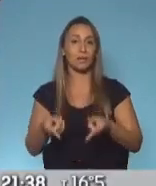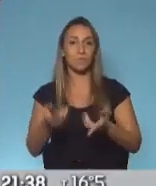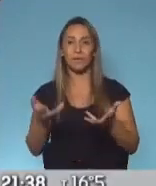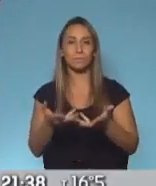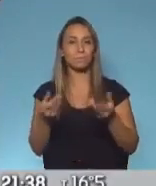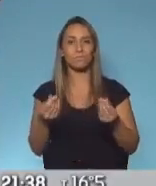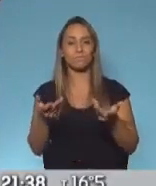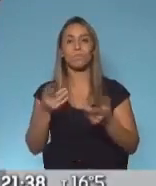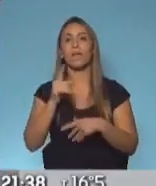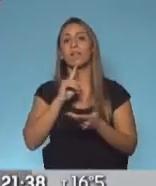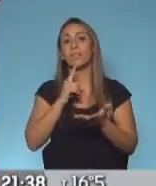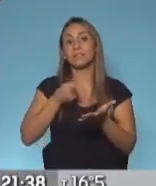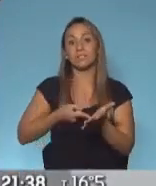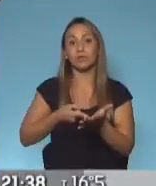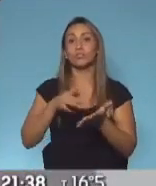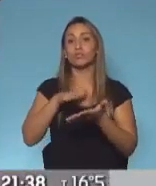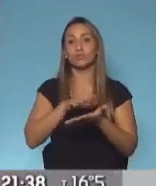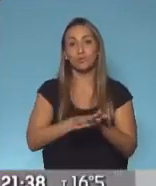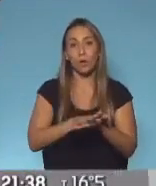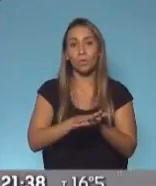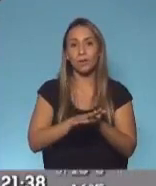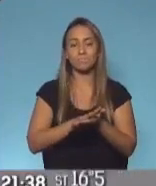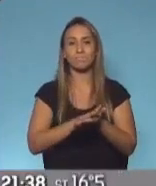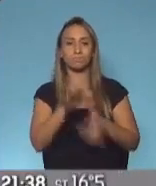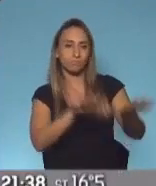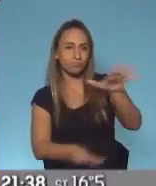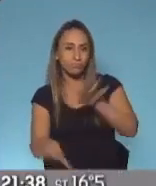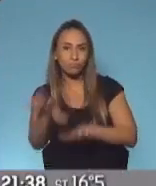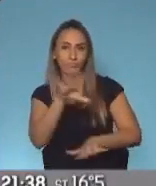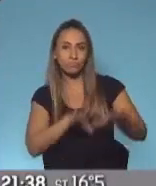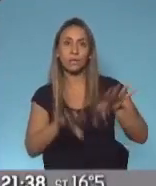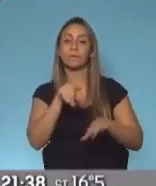lo que tiene que ver con la provisión de logística sanitaria, camas,